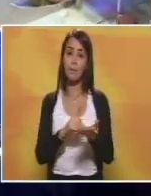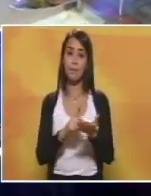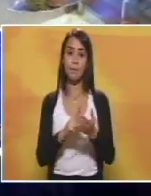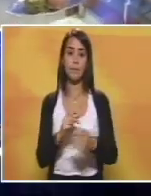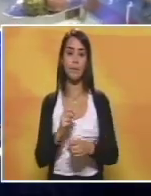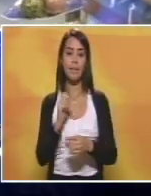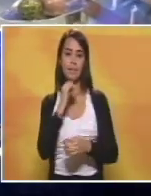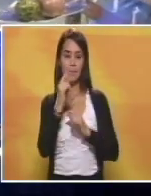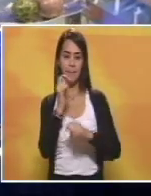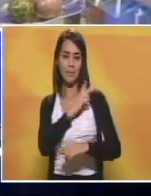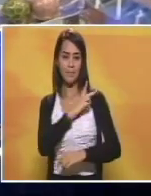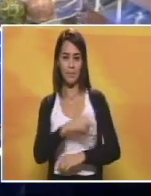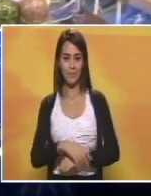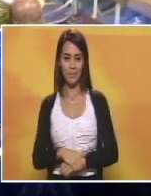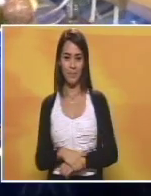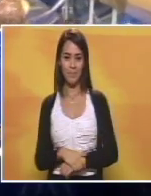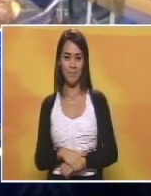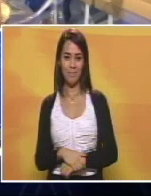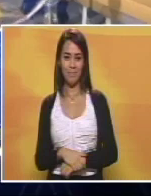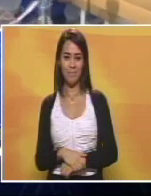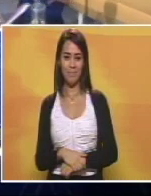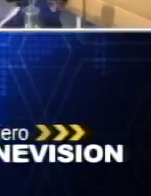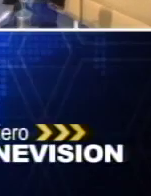etiqueta entrevista bebé ya venimos